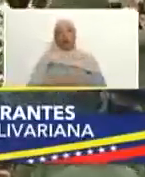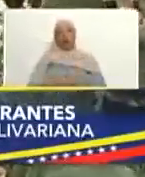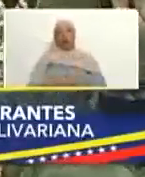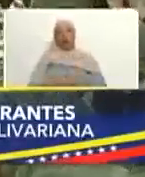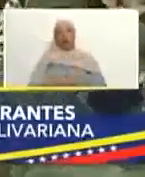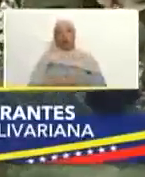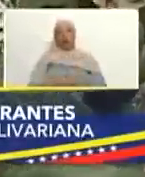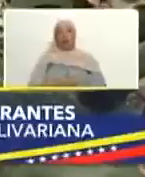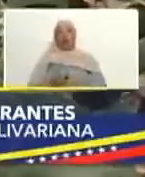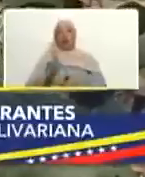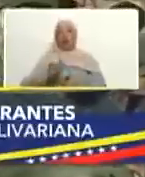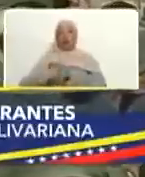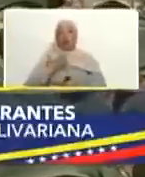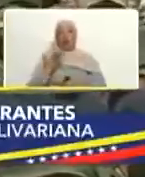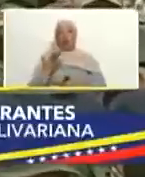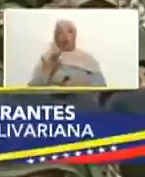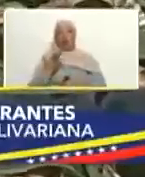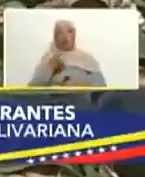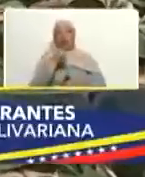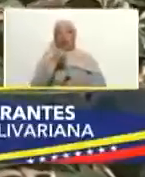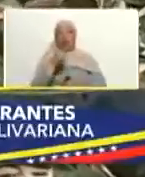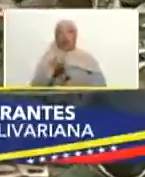Y yo pudiera decir, general